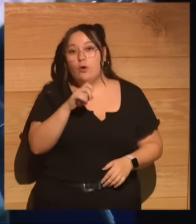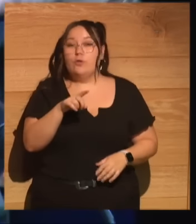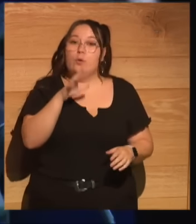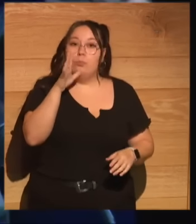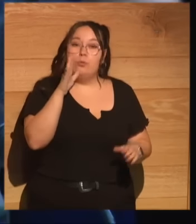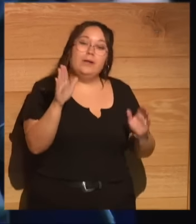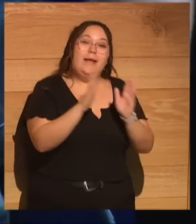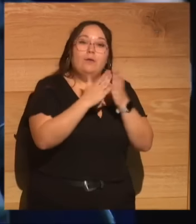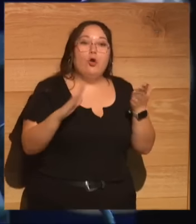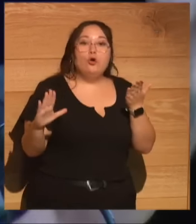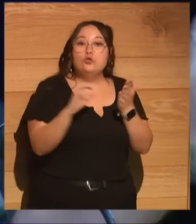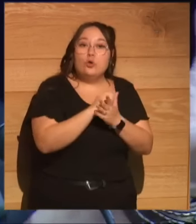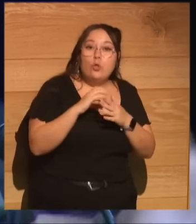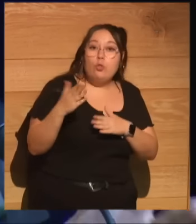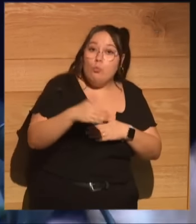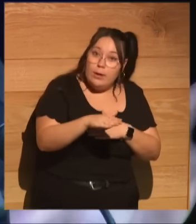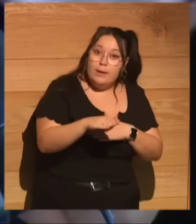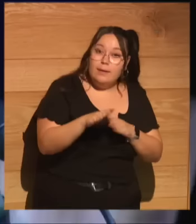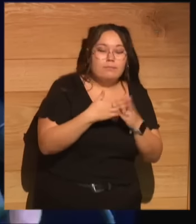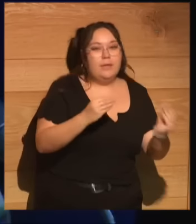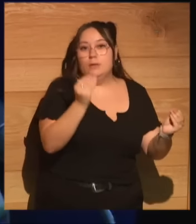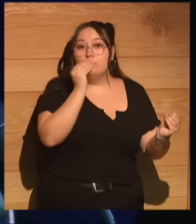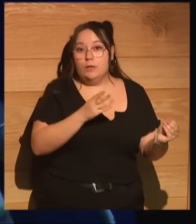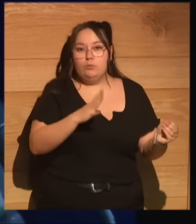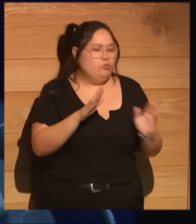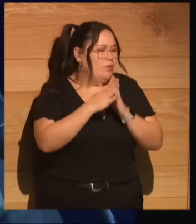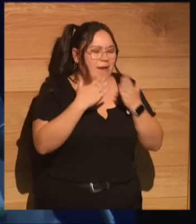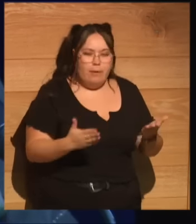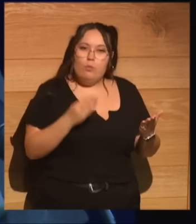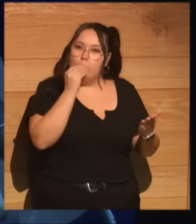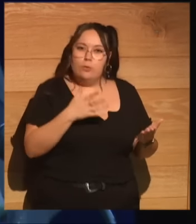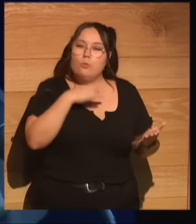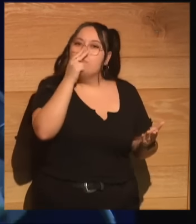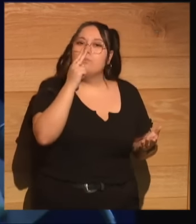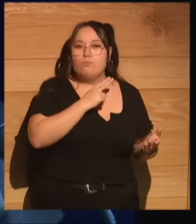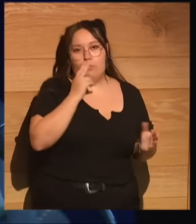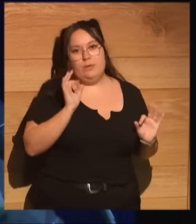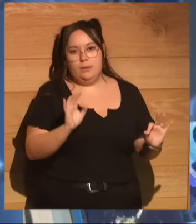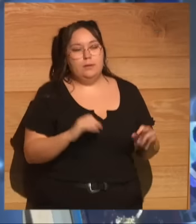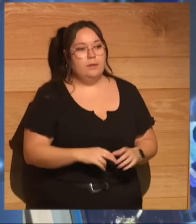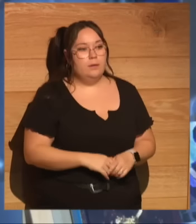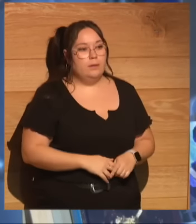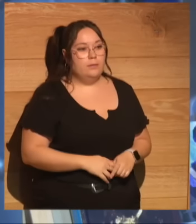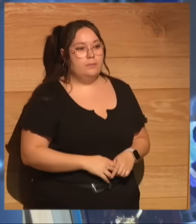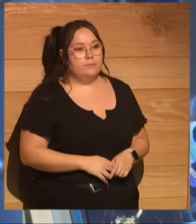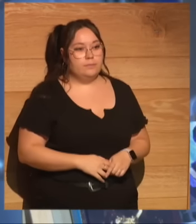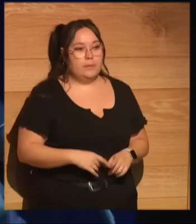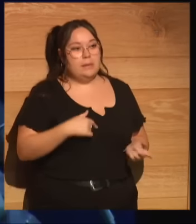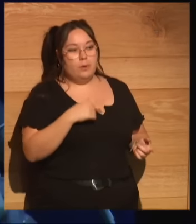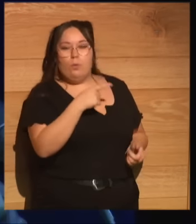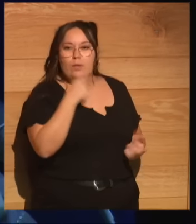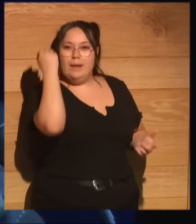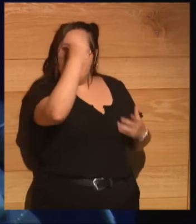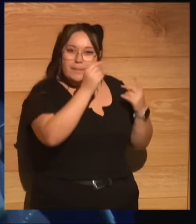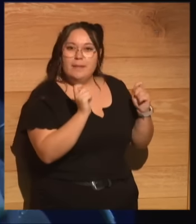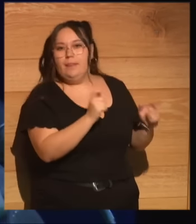yo sé que cuesta unir las dos veces, claro. ¿Vale? Pero de verdad que es un librazo, lo prometo. Juan, en contra igual, de Juan. Improvisando no, pero no, cuando le das un rato